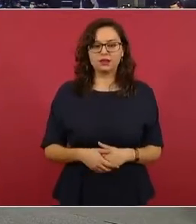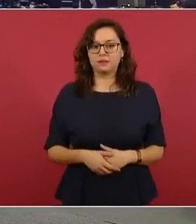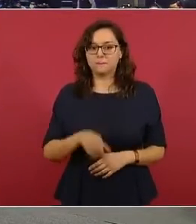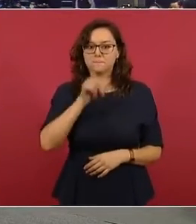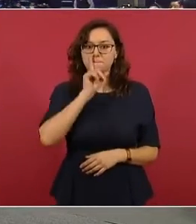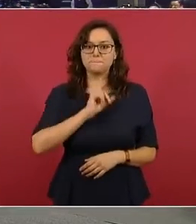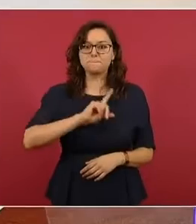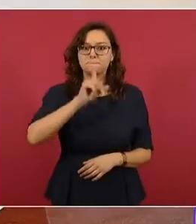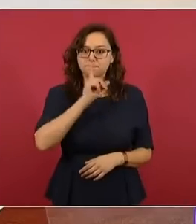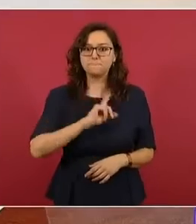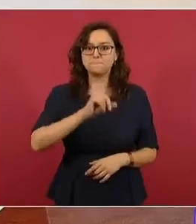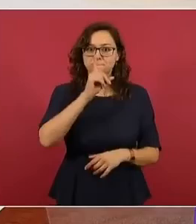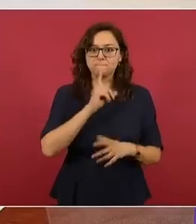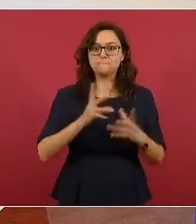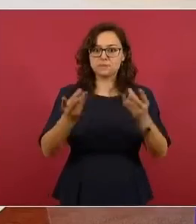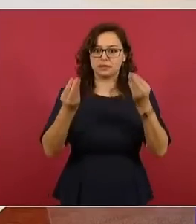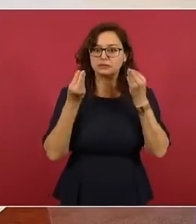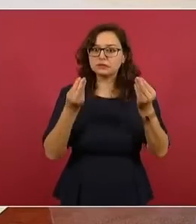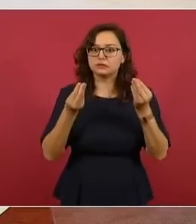si le siguen,